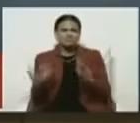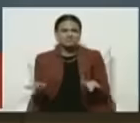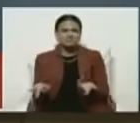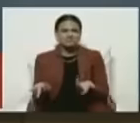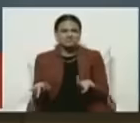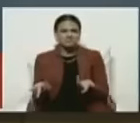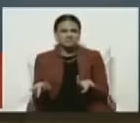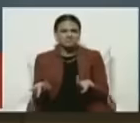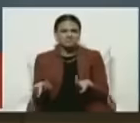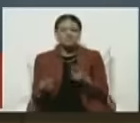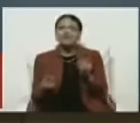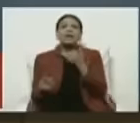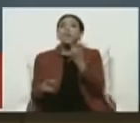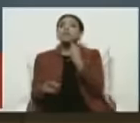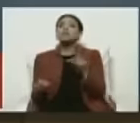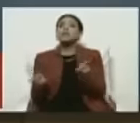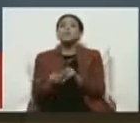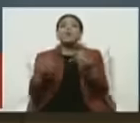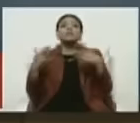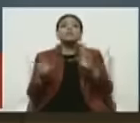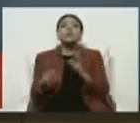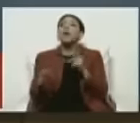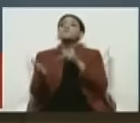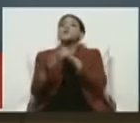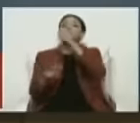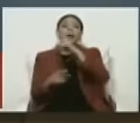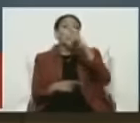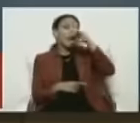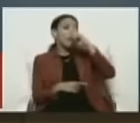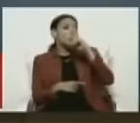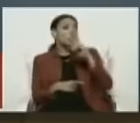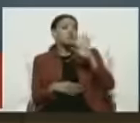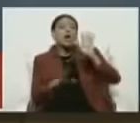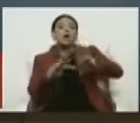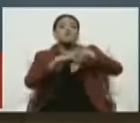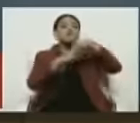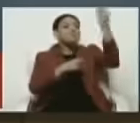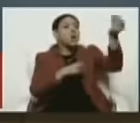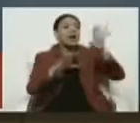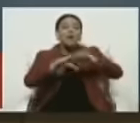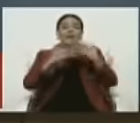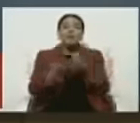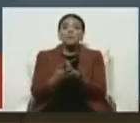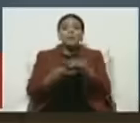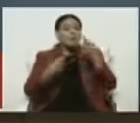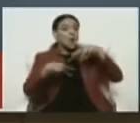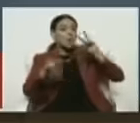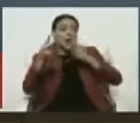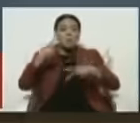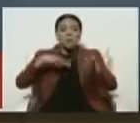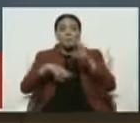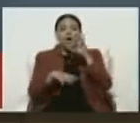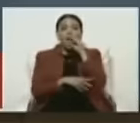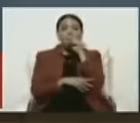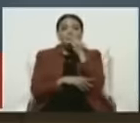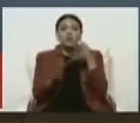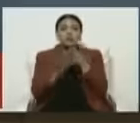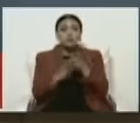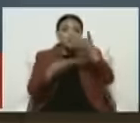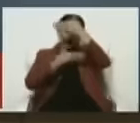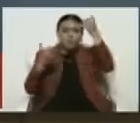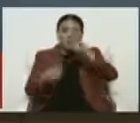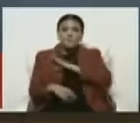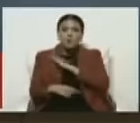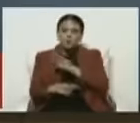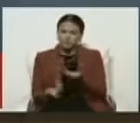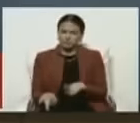la Luna? Ya, bueno, llegó a Marte ya. No se sorprenda que digan que ya el Tren de Aragua está en la Luna,